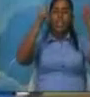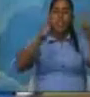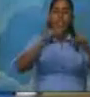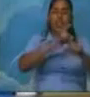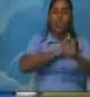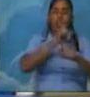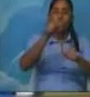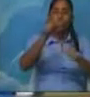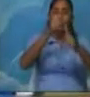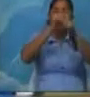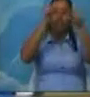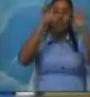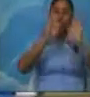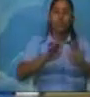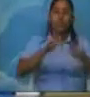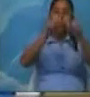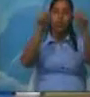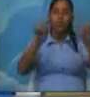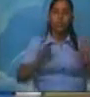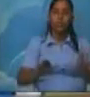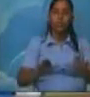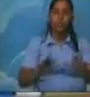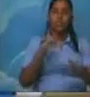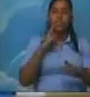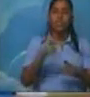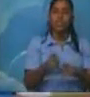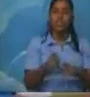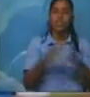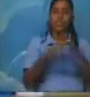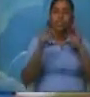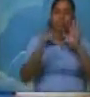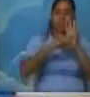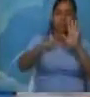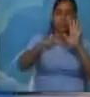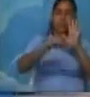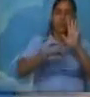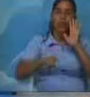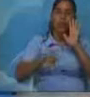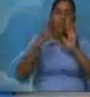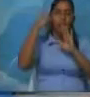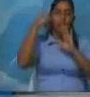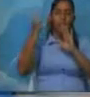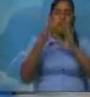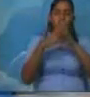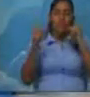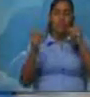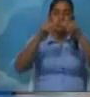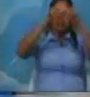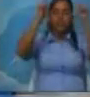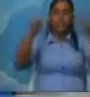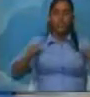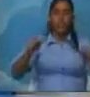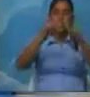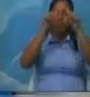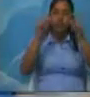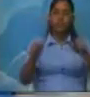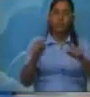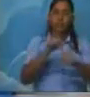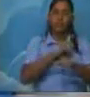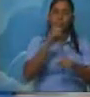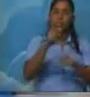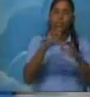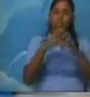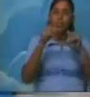sus dioses mira aquí está dando una orden para las esculturas de